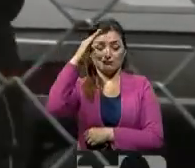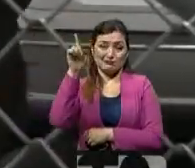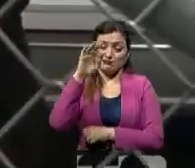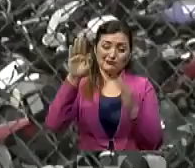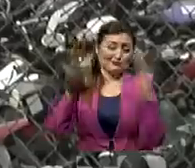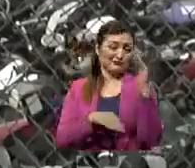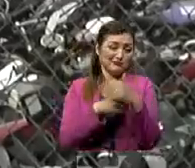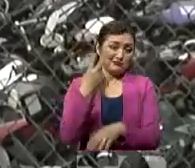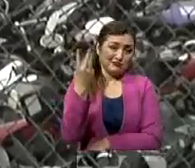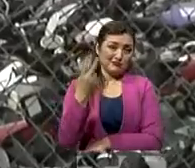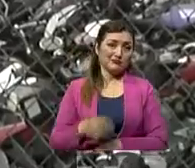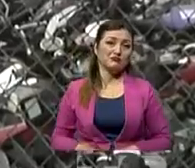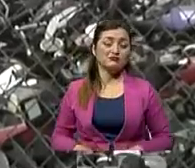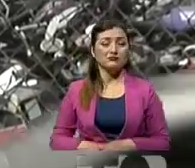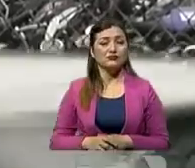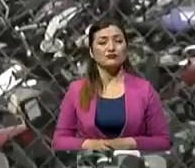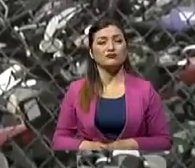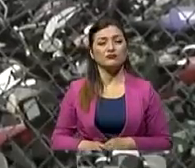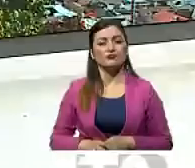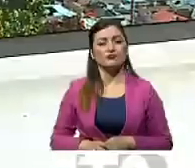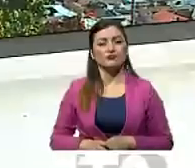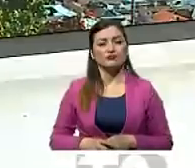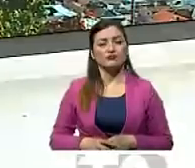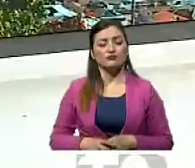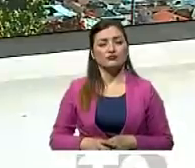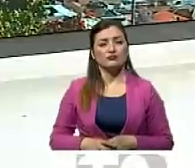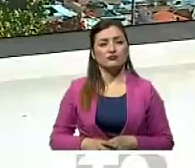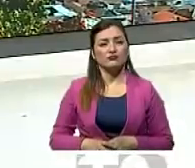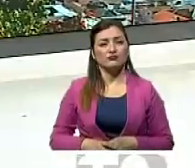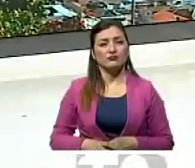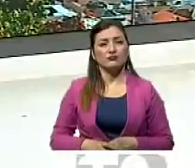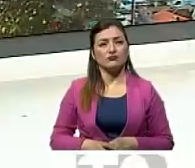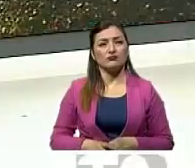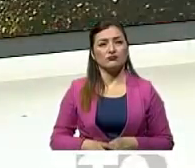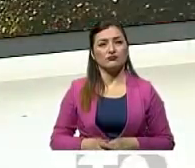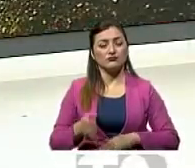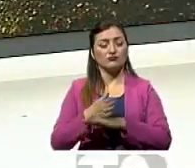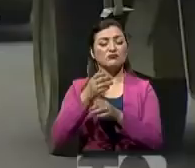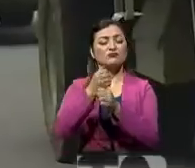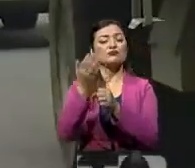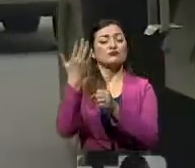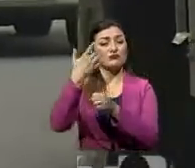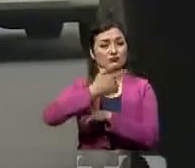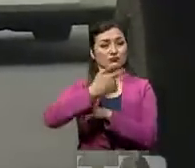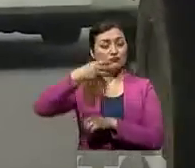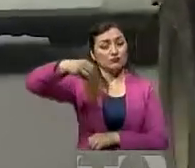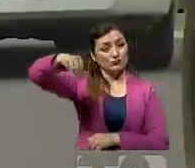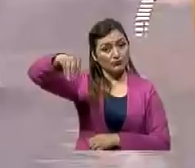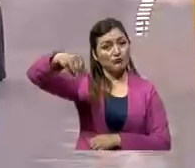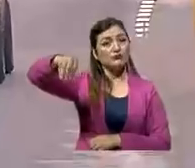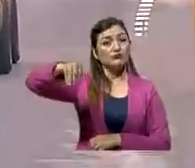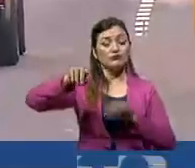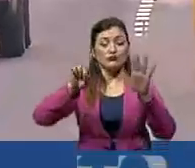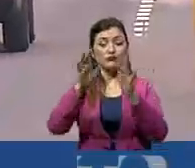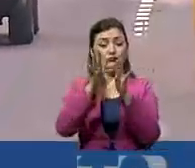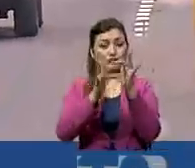todo el día. Alberto Luna, 24 horas. Respecto al reportaje que realizamos el día miércoles 6 de